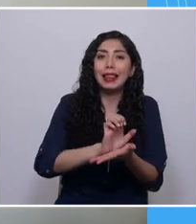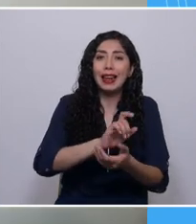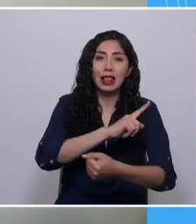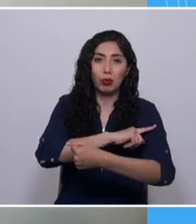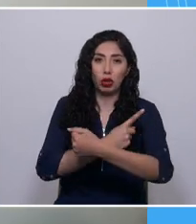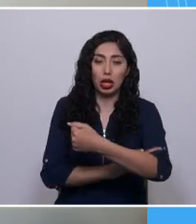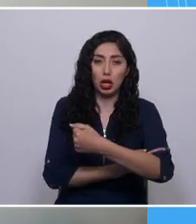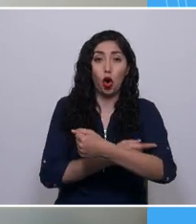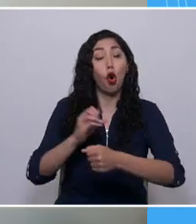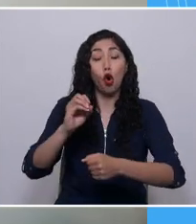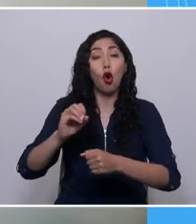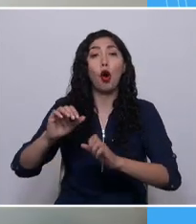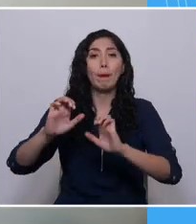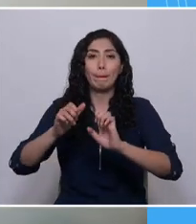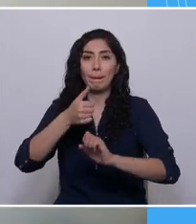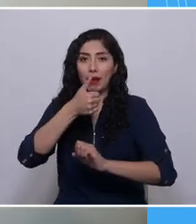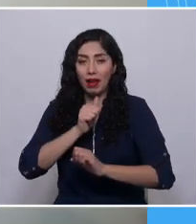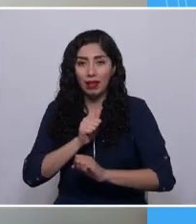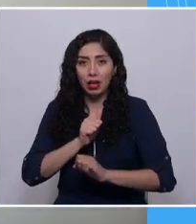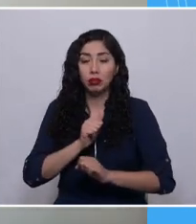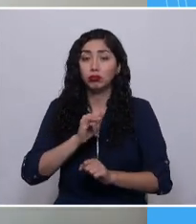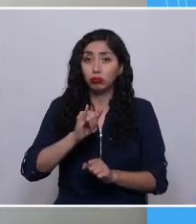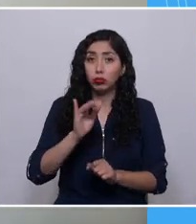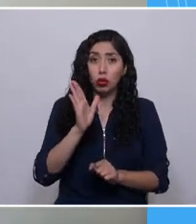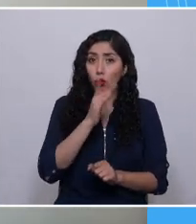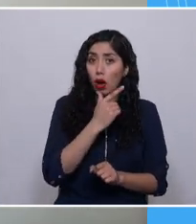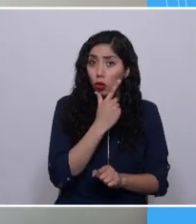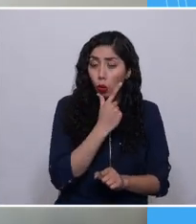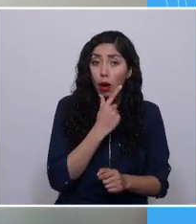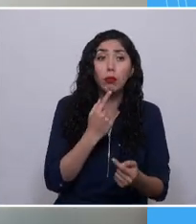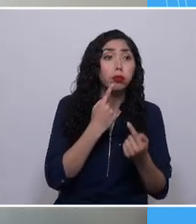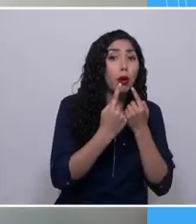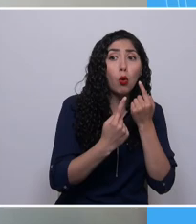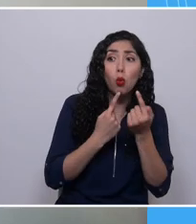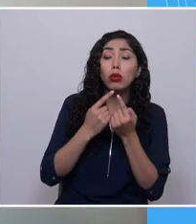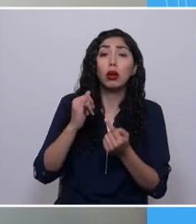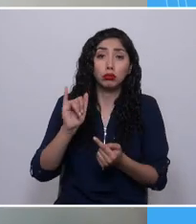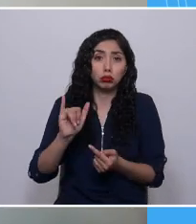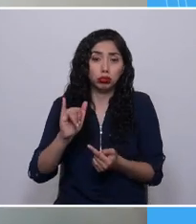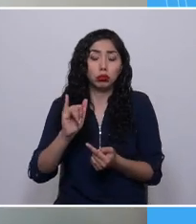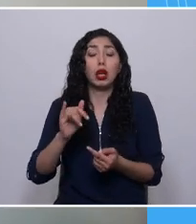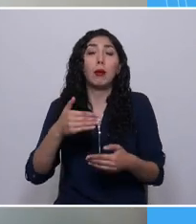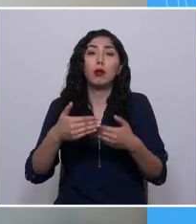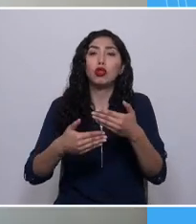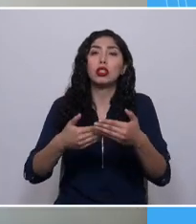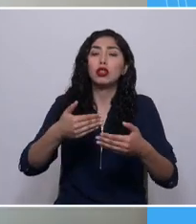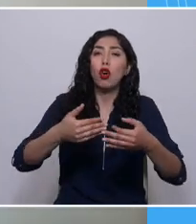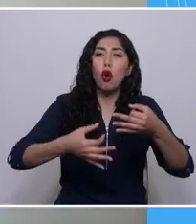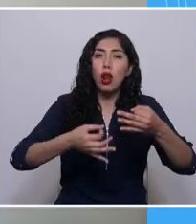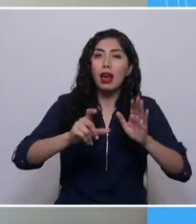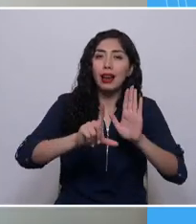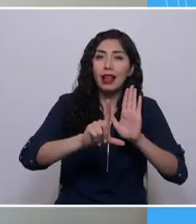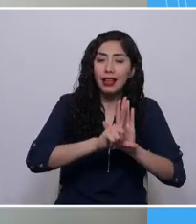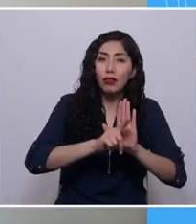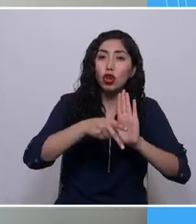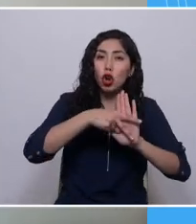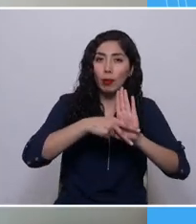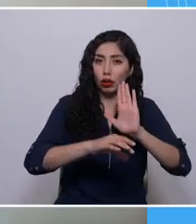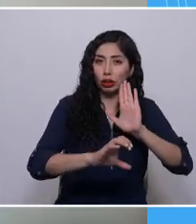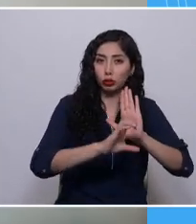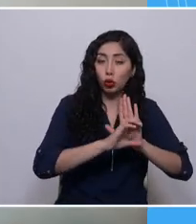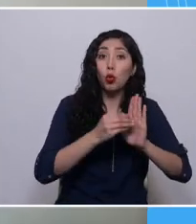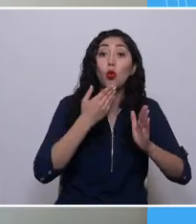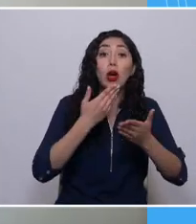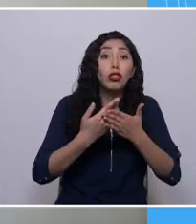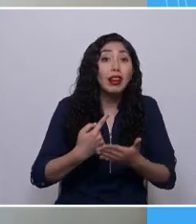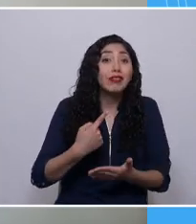privados. Si bien no cabe duda que la consulta se aplica a procesos legislativos y reformas constitucionales cuando afectan los derechos de pueblos